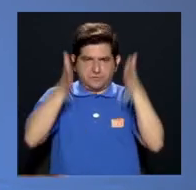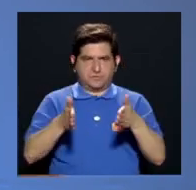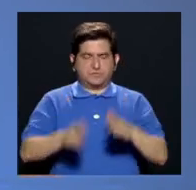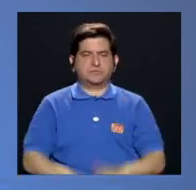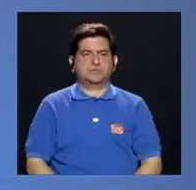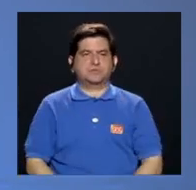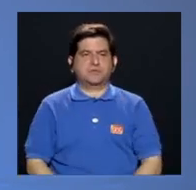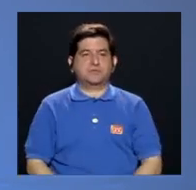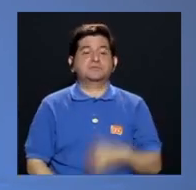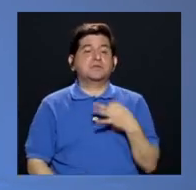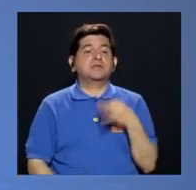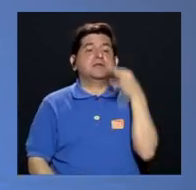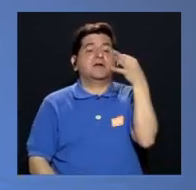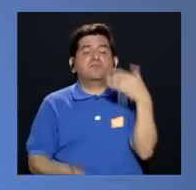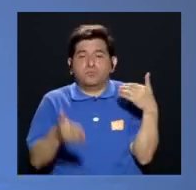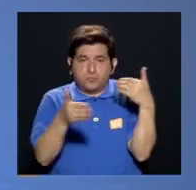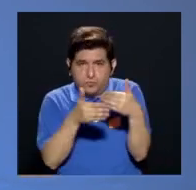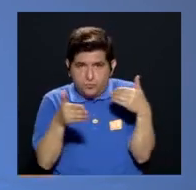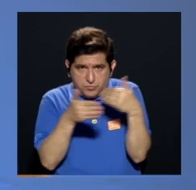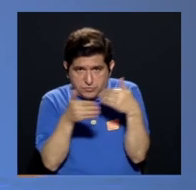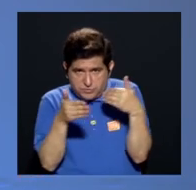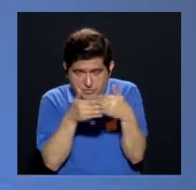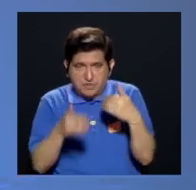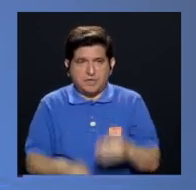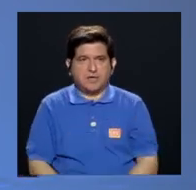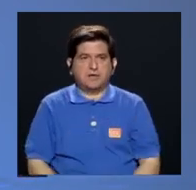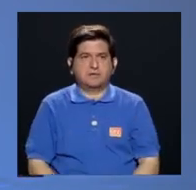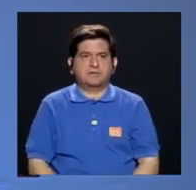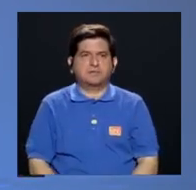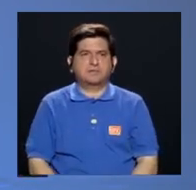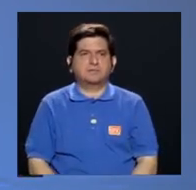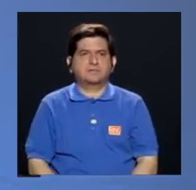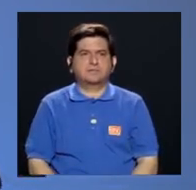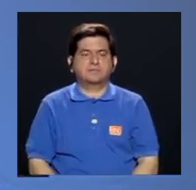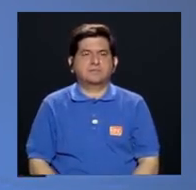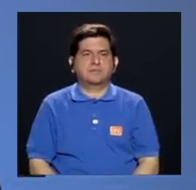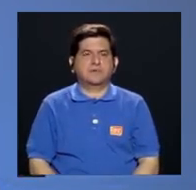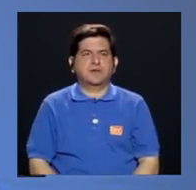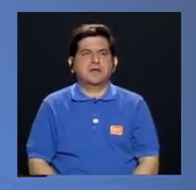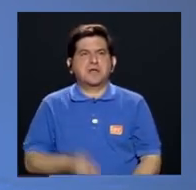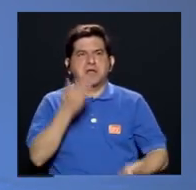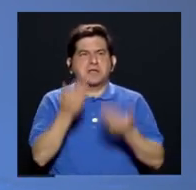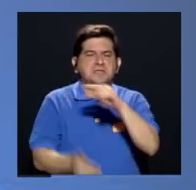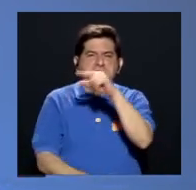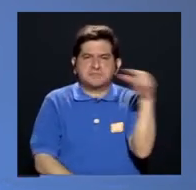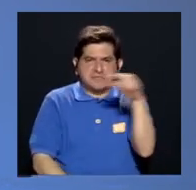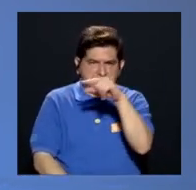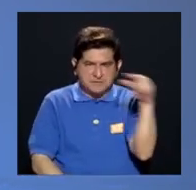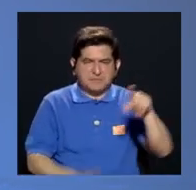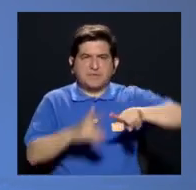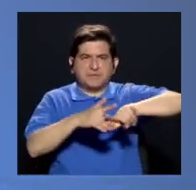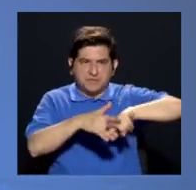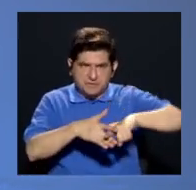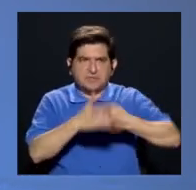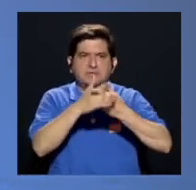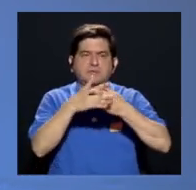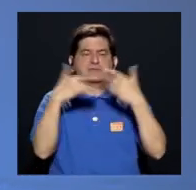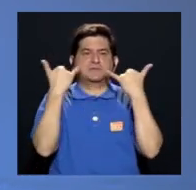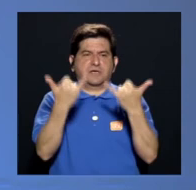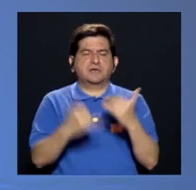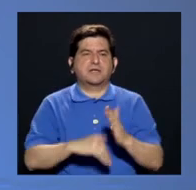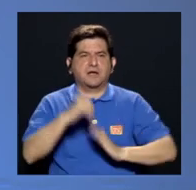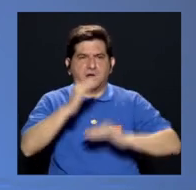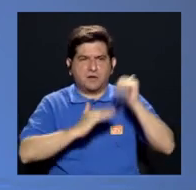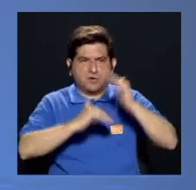fecha muy próxima, en realidad se trata de pocas semanas, iniciaremos